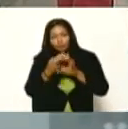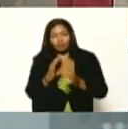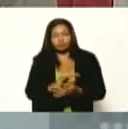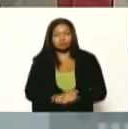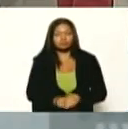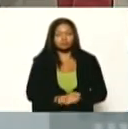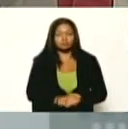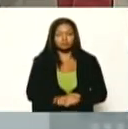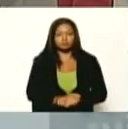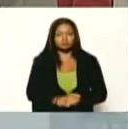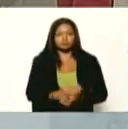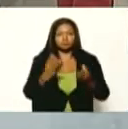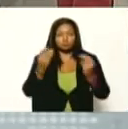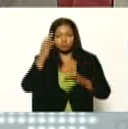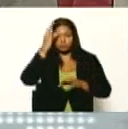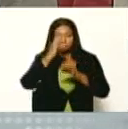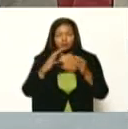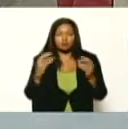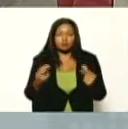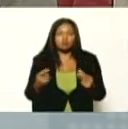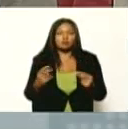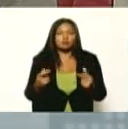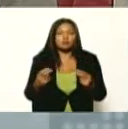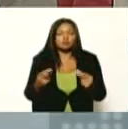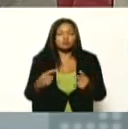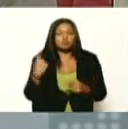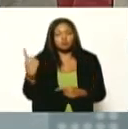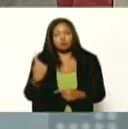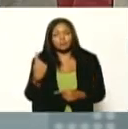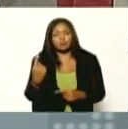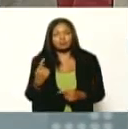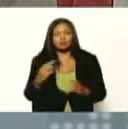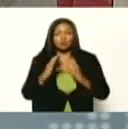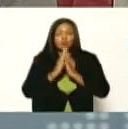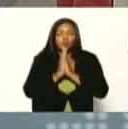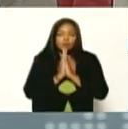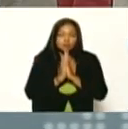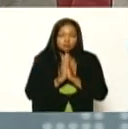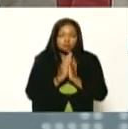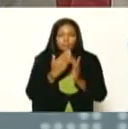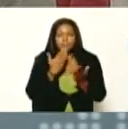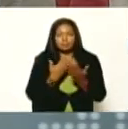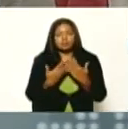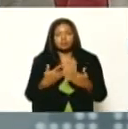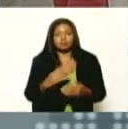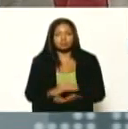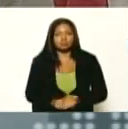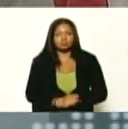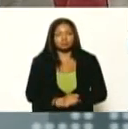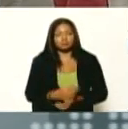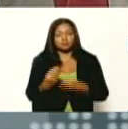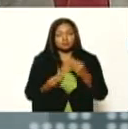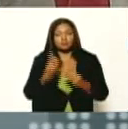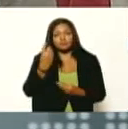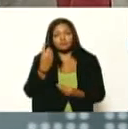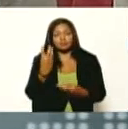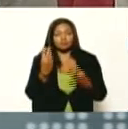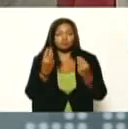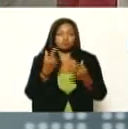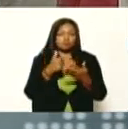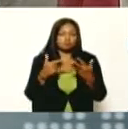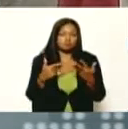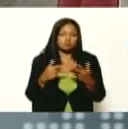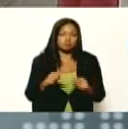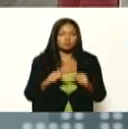fe y de acción, porque no nos quedamos solo en la oración. No basta rezar, hacen falta muchas cosas